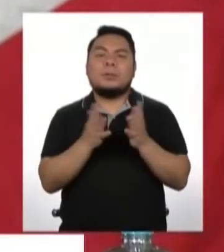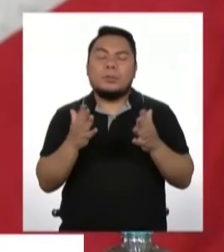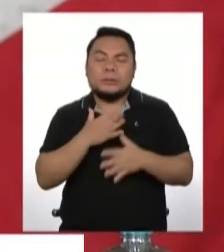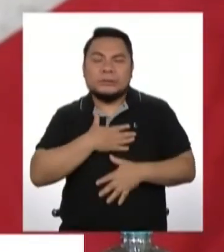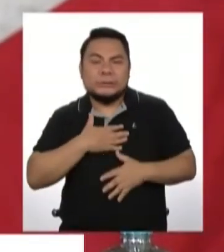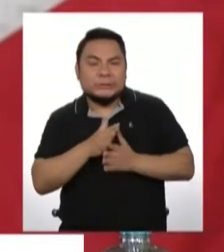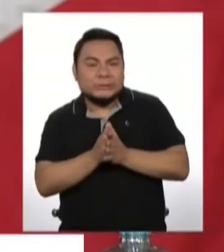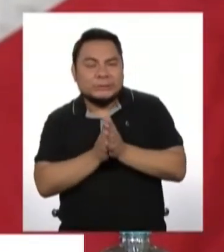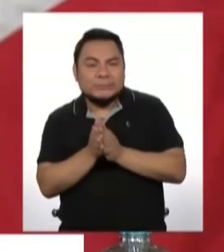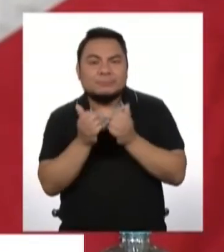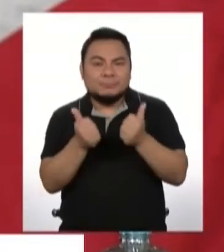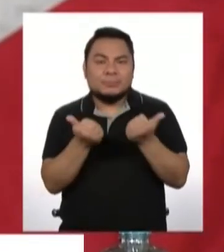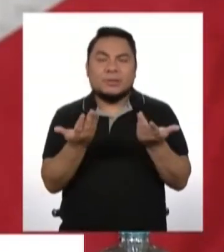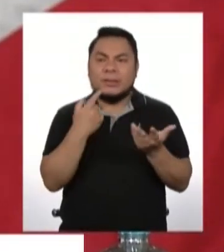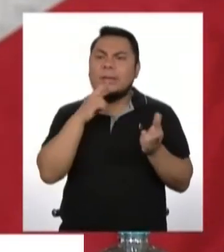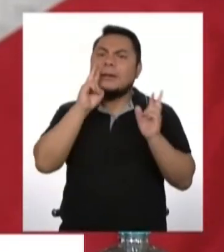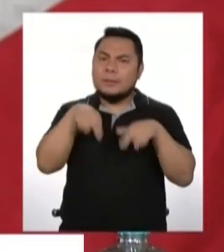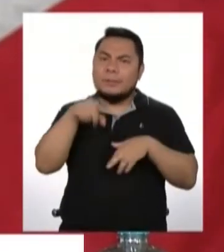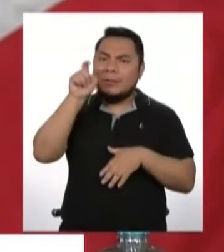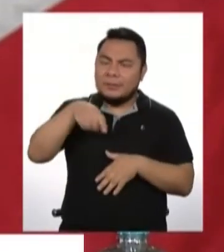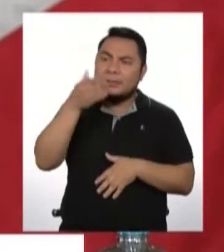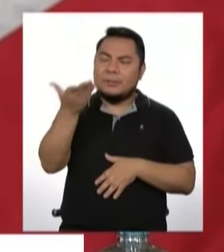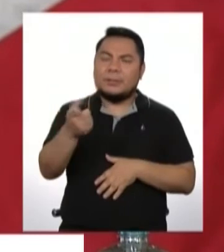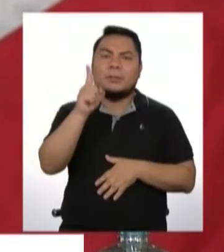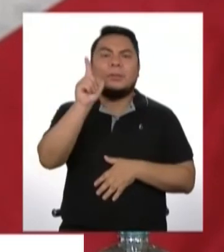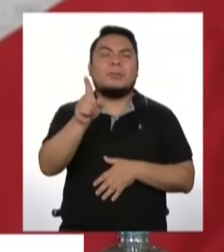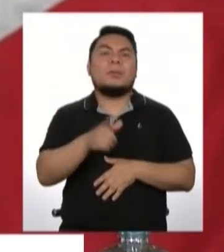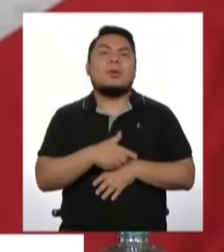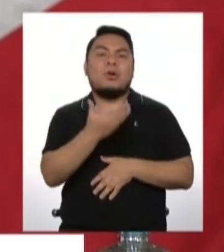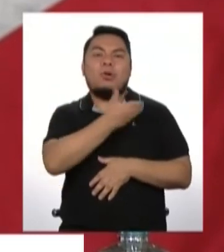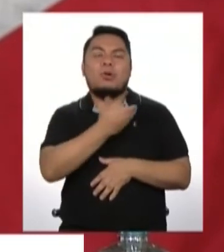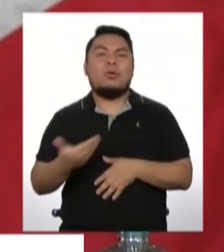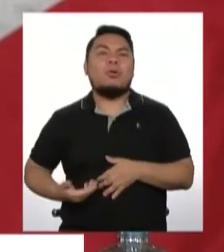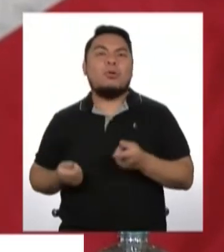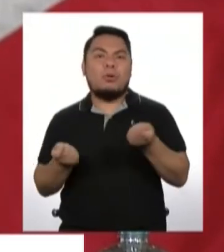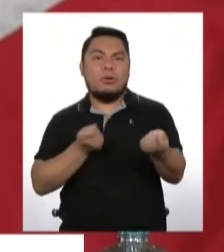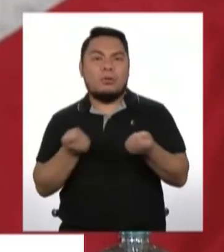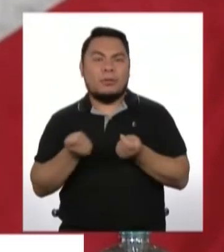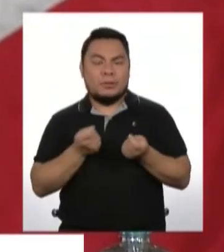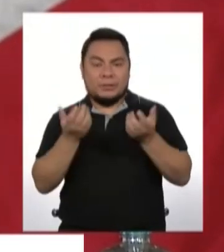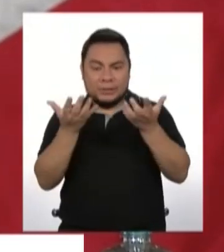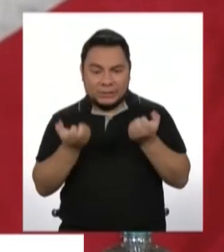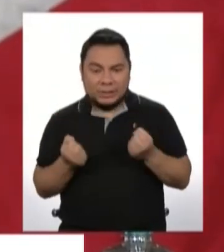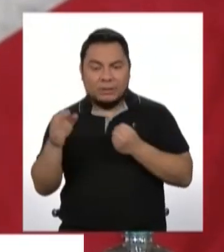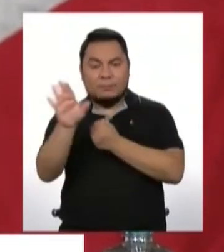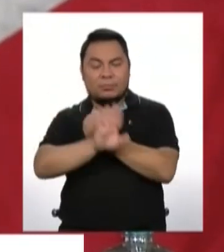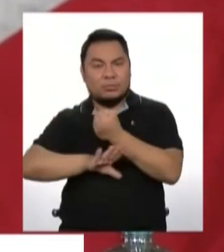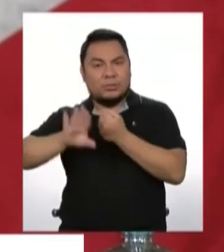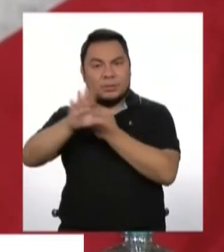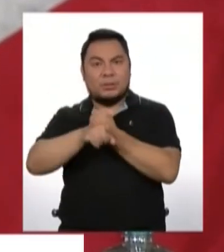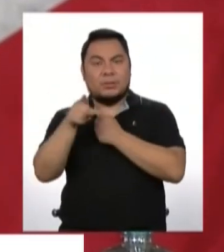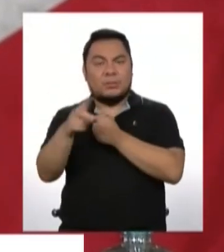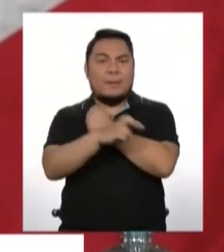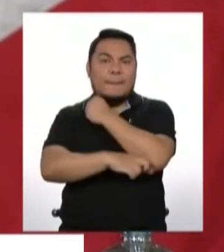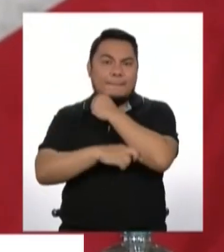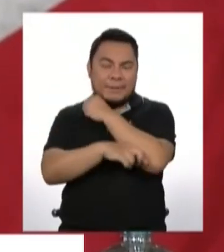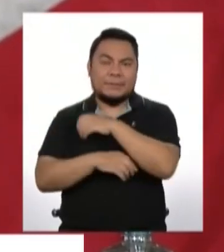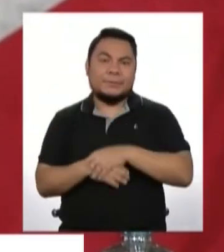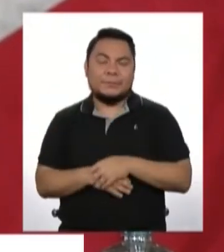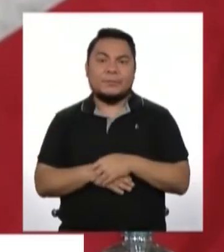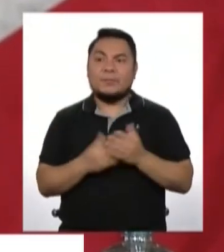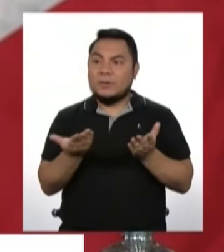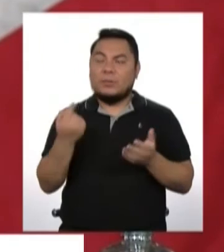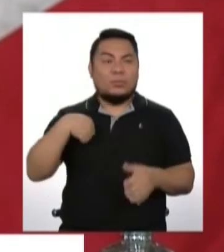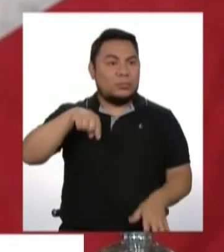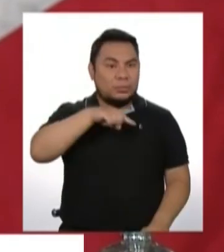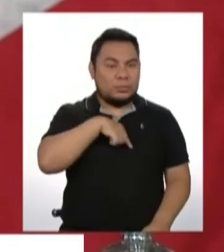ambiciosa, como tiene que ser la respuesta de un gobierno que quiere proteger a su país, como